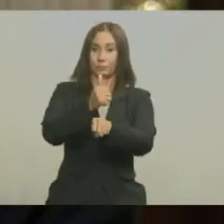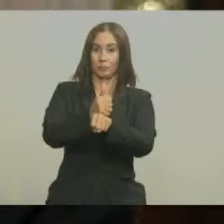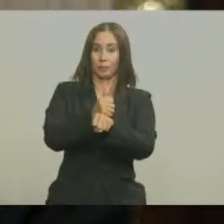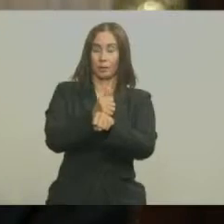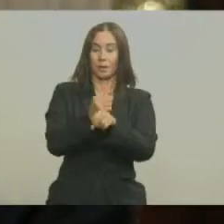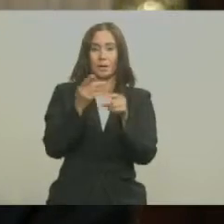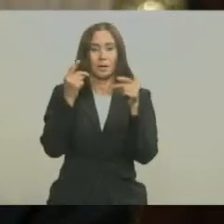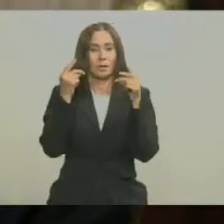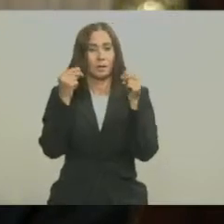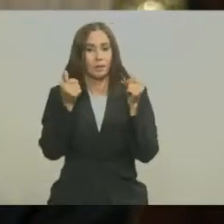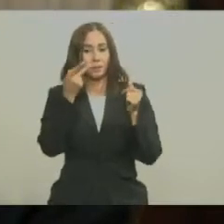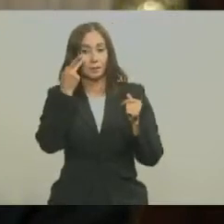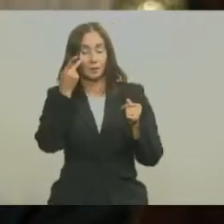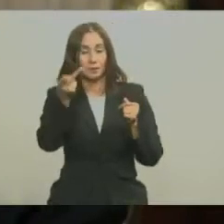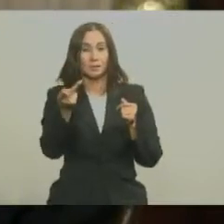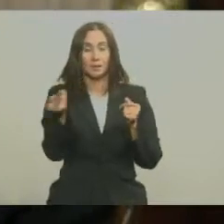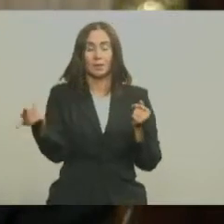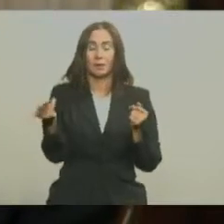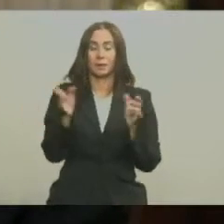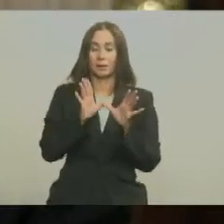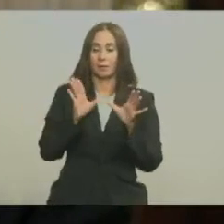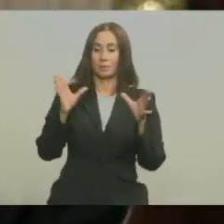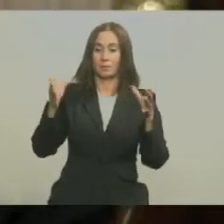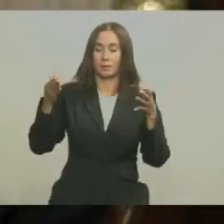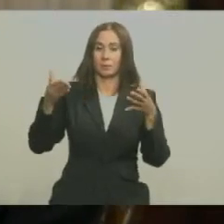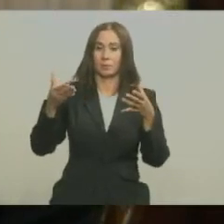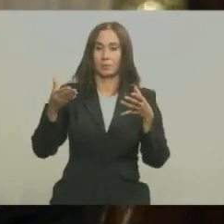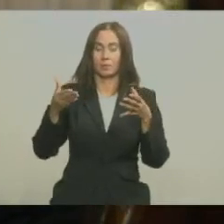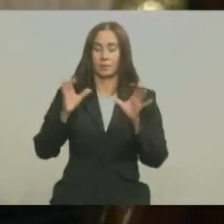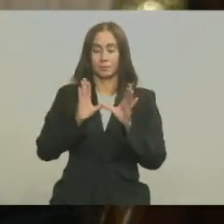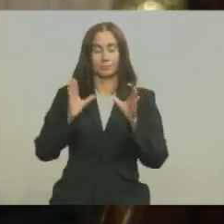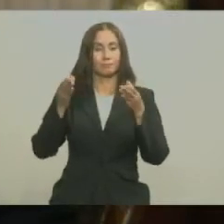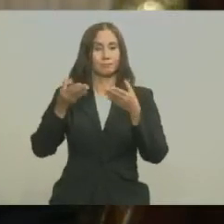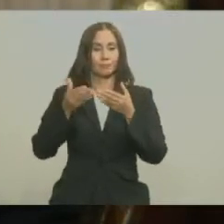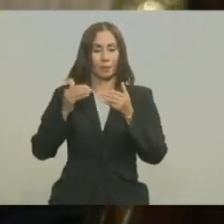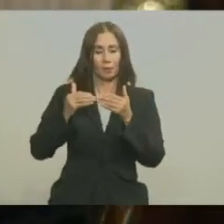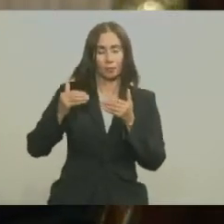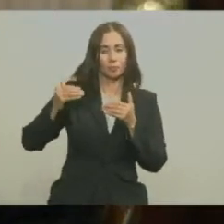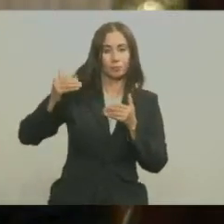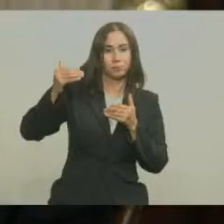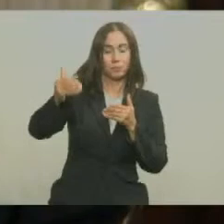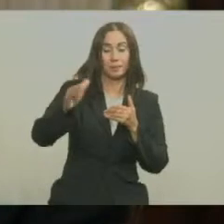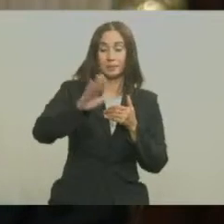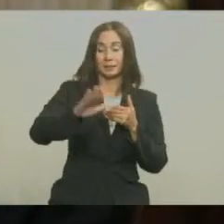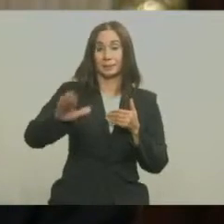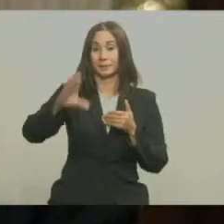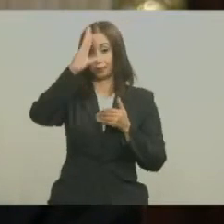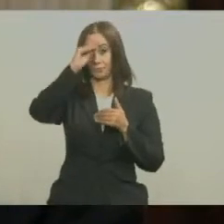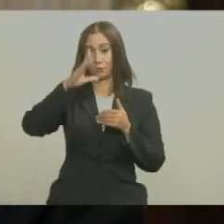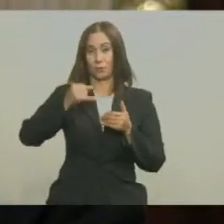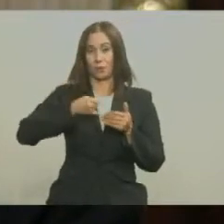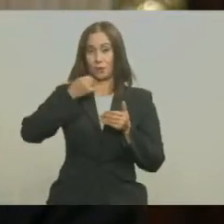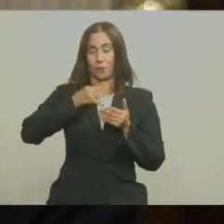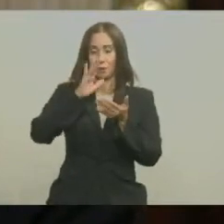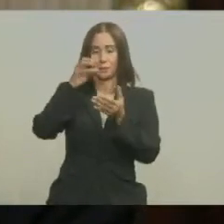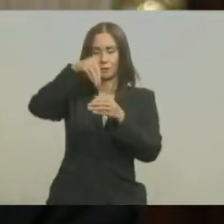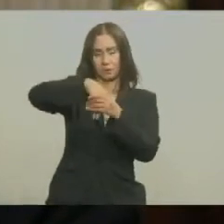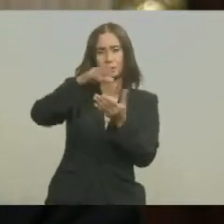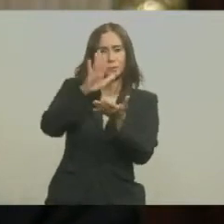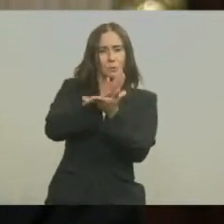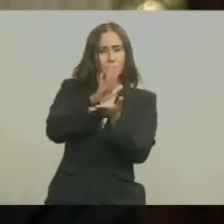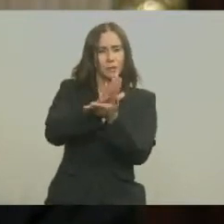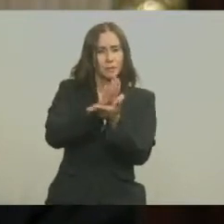acciones inmediatas orientadas a la permanencia y continuidad de las niñas y niños y adolescentes en las